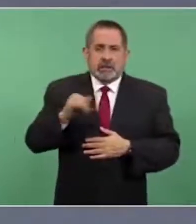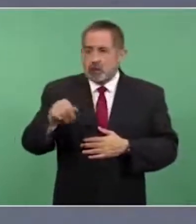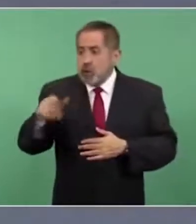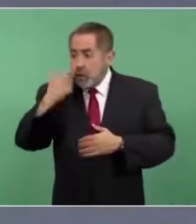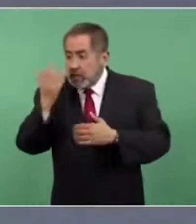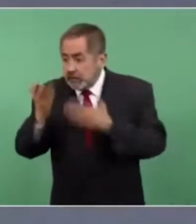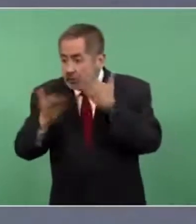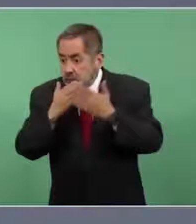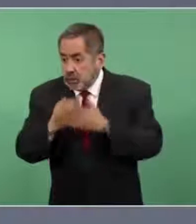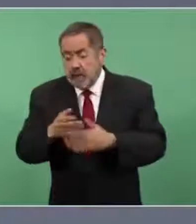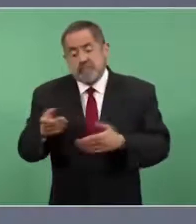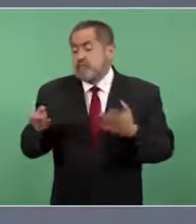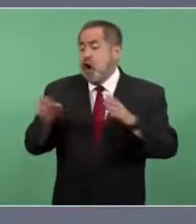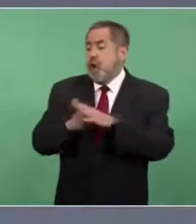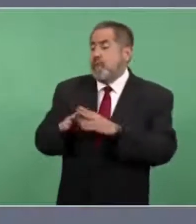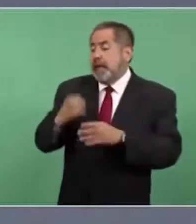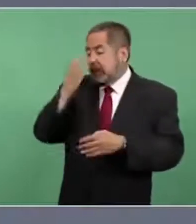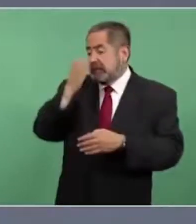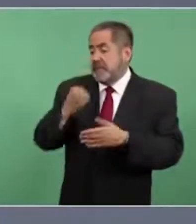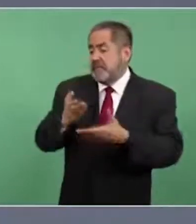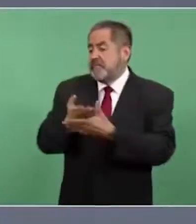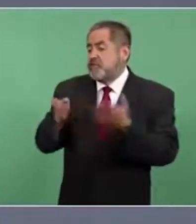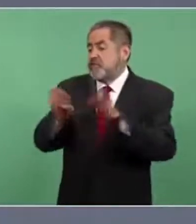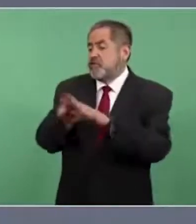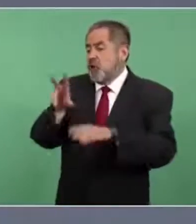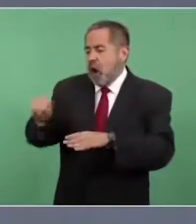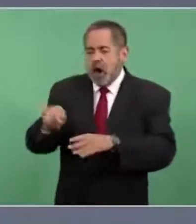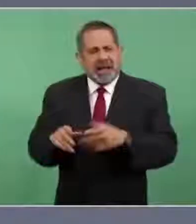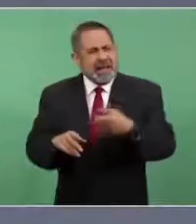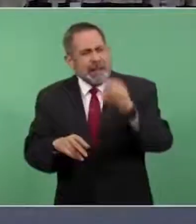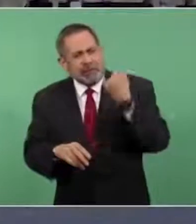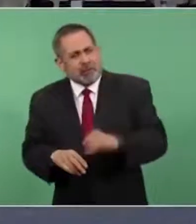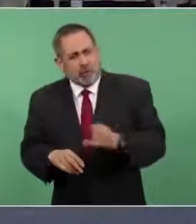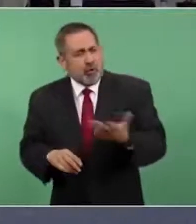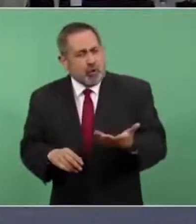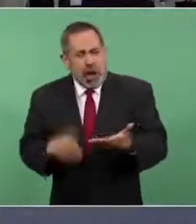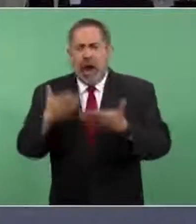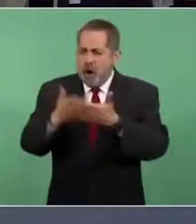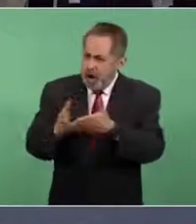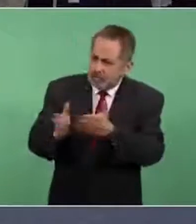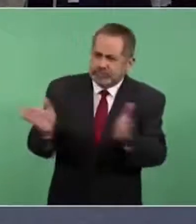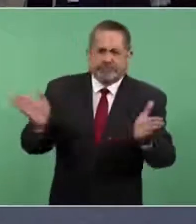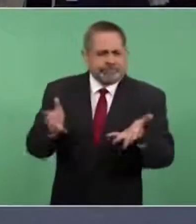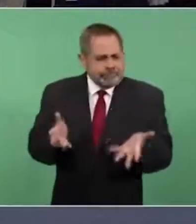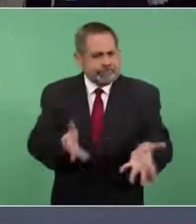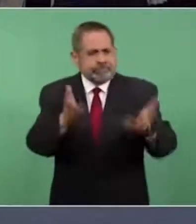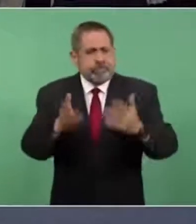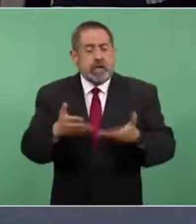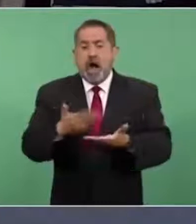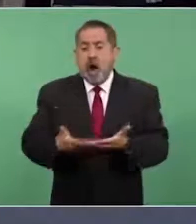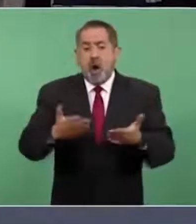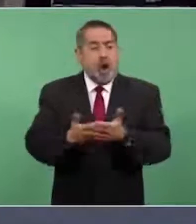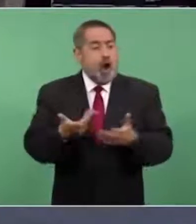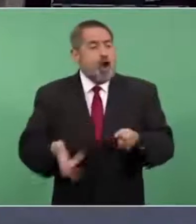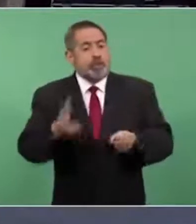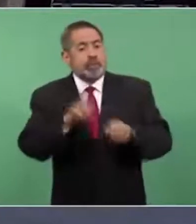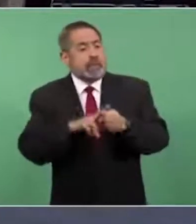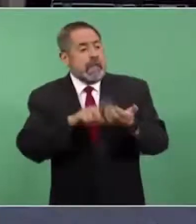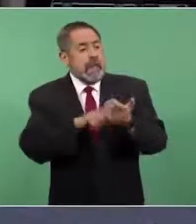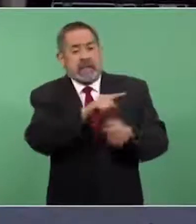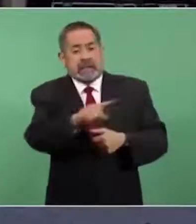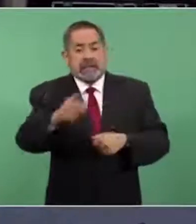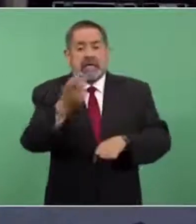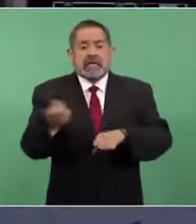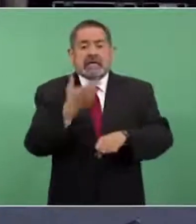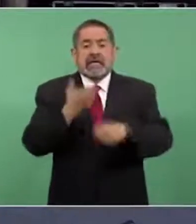estudiar. Hemos abierto nuevos espacios de formación en hospitales de la Secretaría